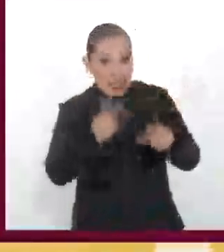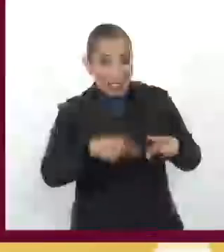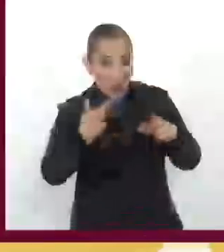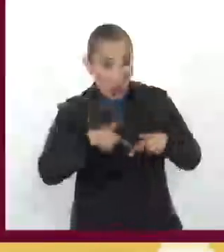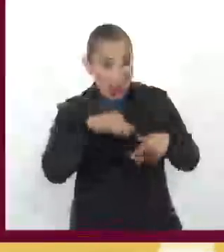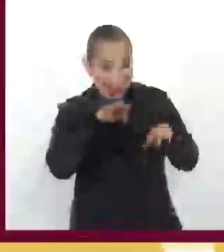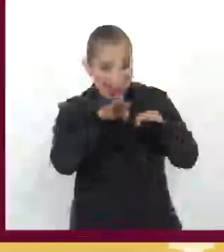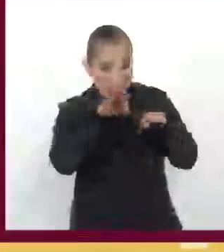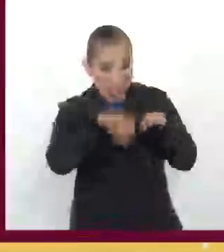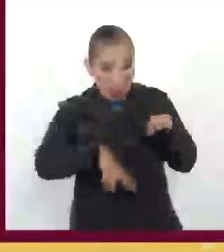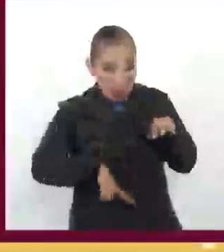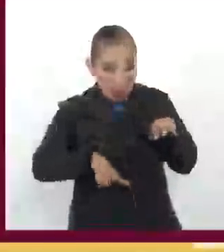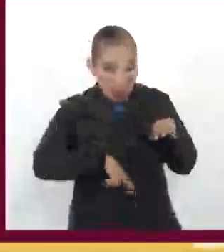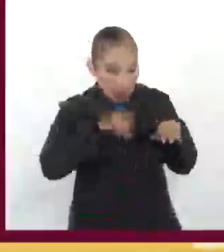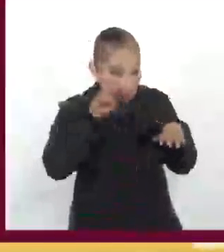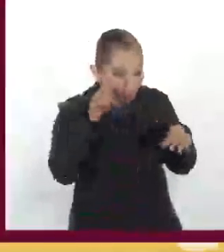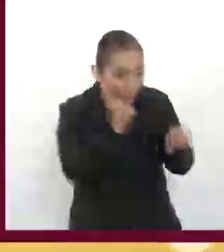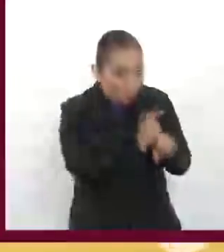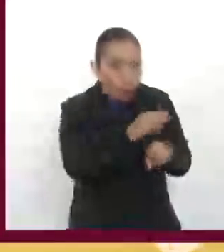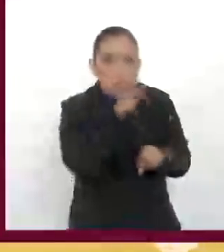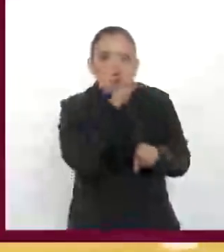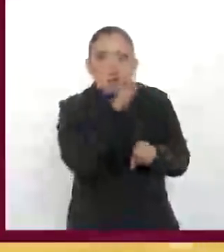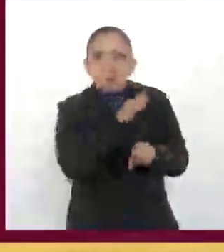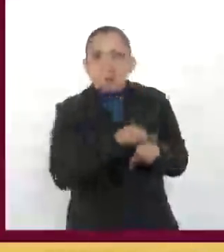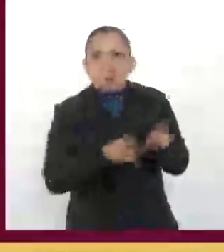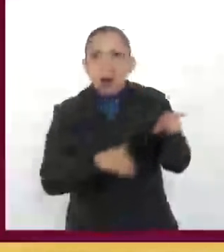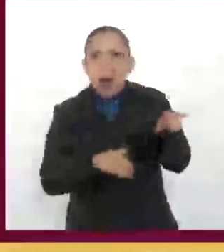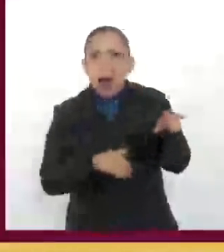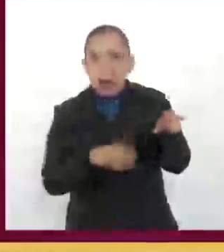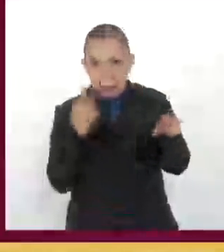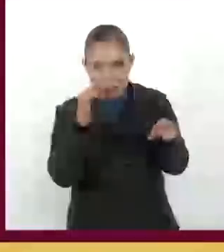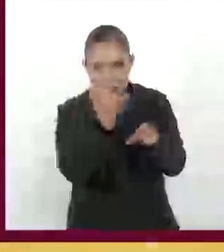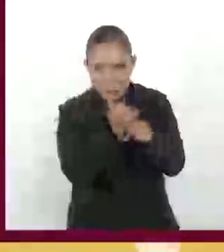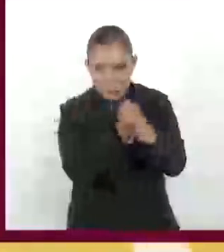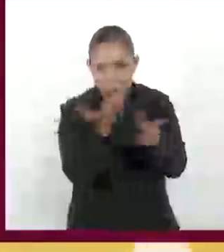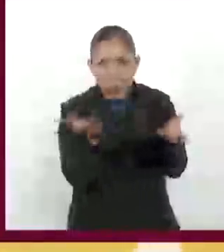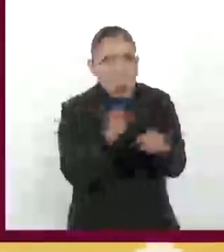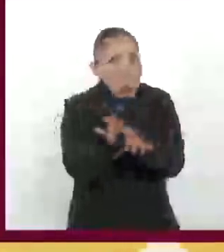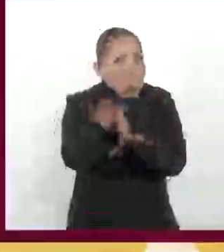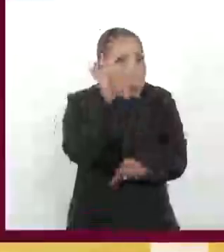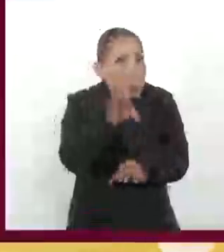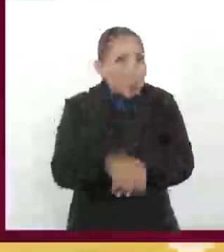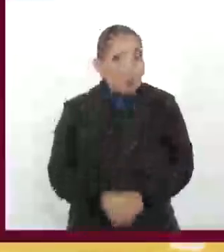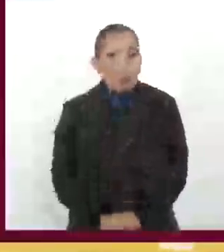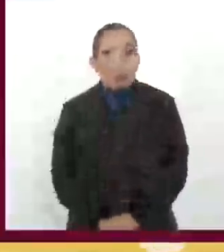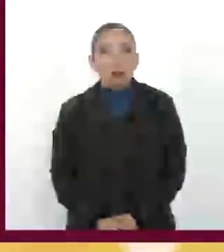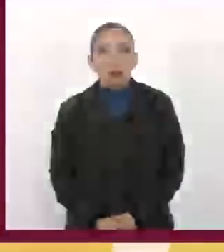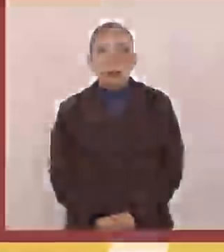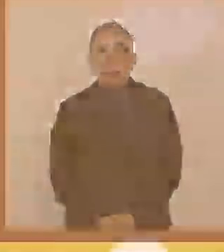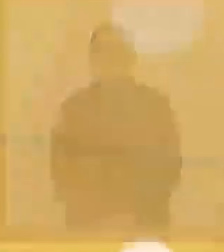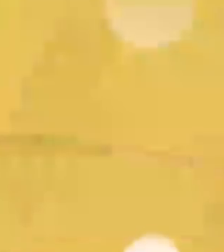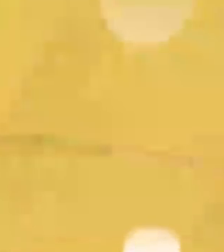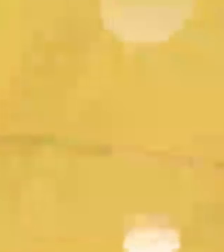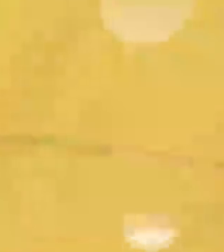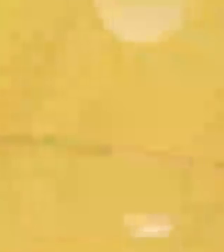una servidora pública o un servidor público haya actuado de manera inapropiada.